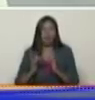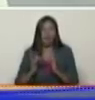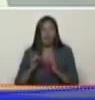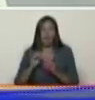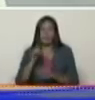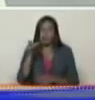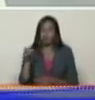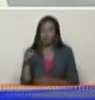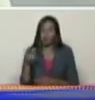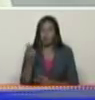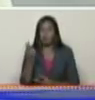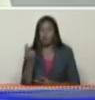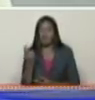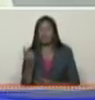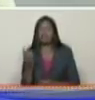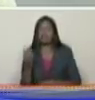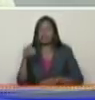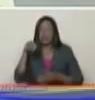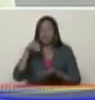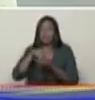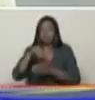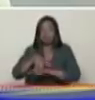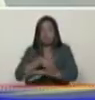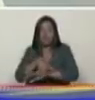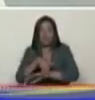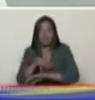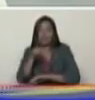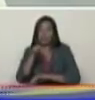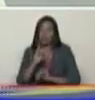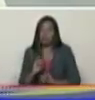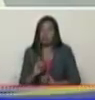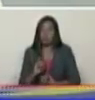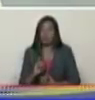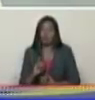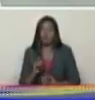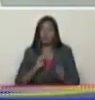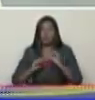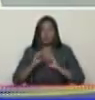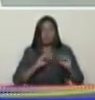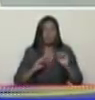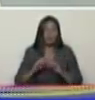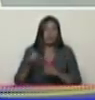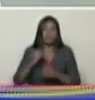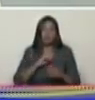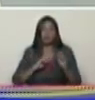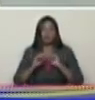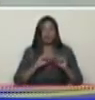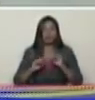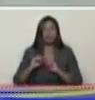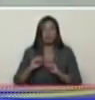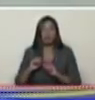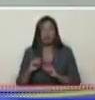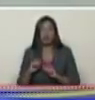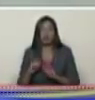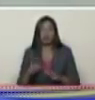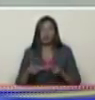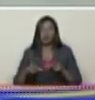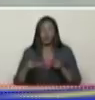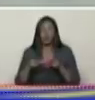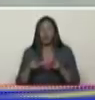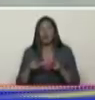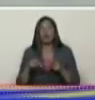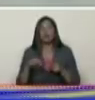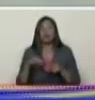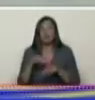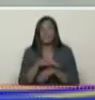compatriotas que estén en situación de calle. Y para eso vamos a desplegarnos en las dos líneas, la línea de base de misiones y